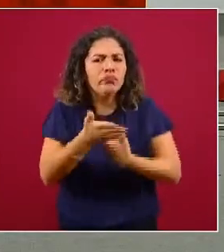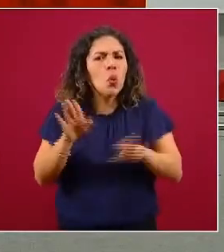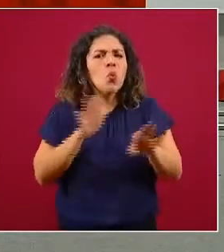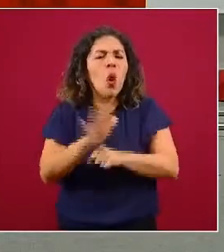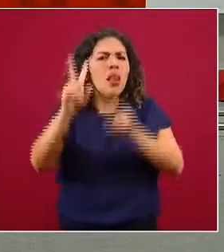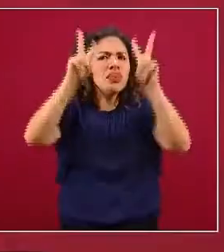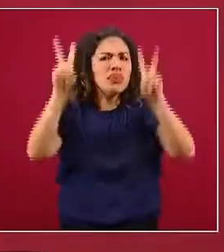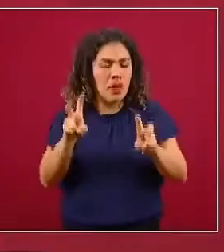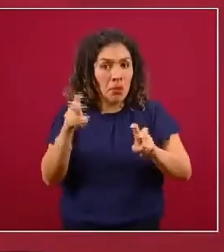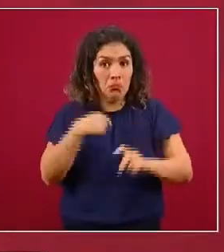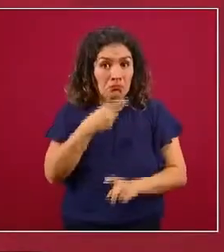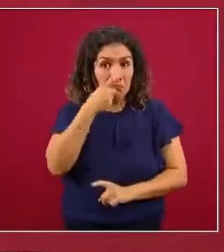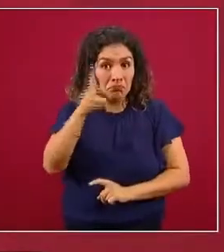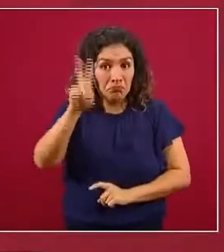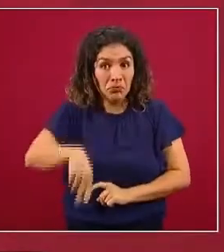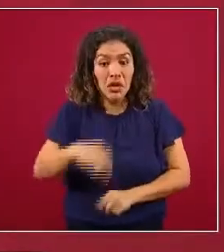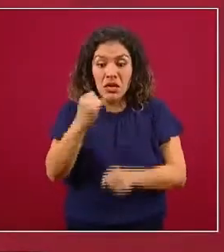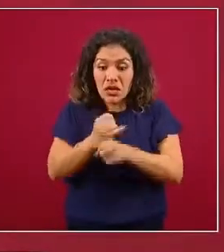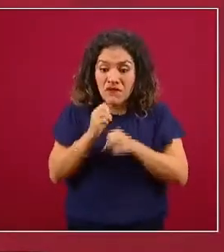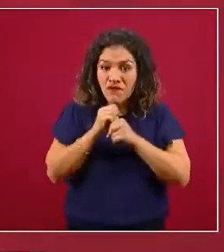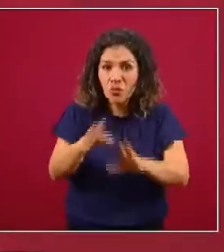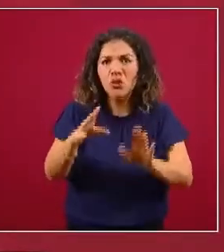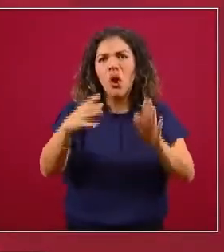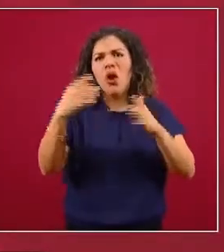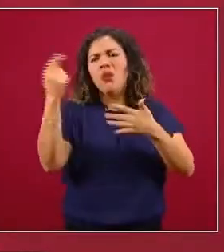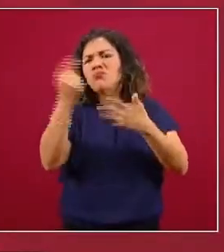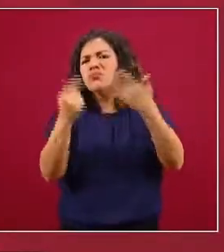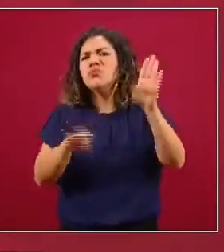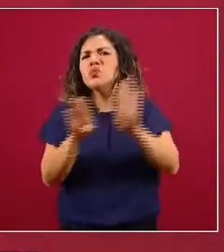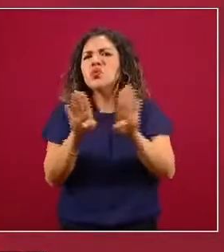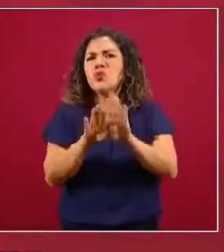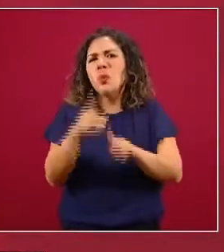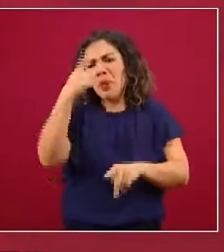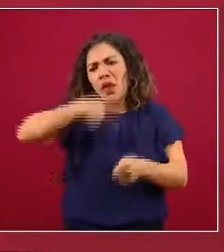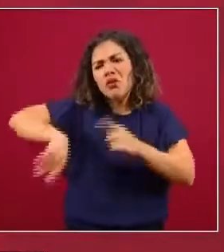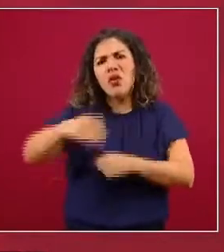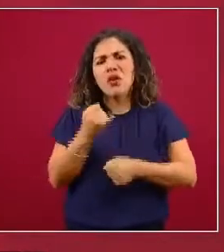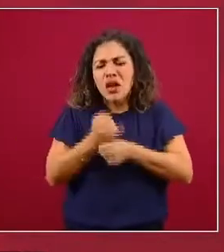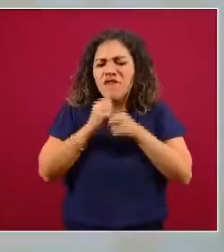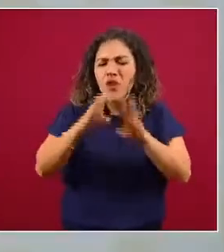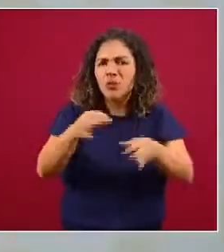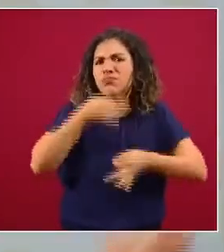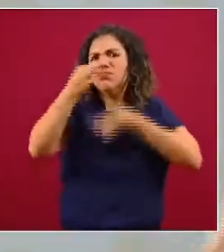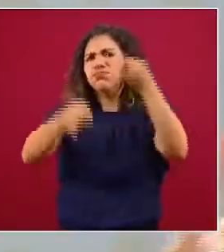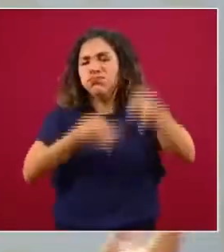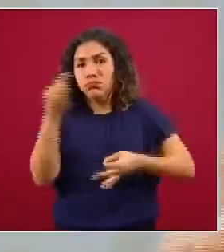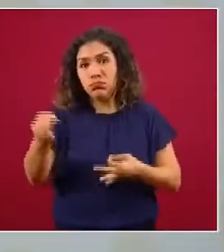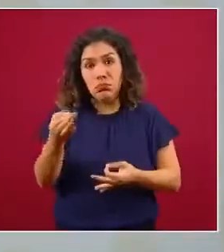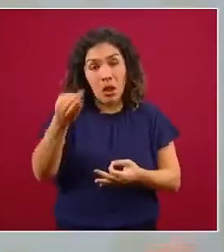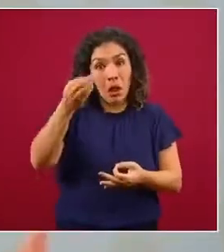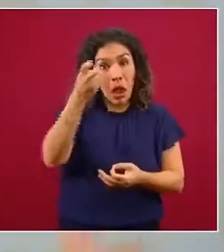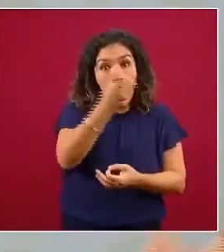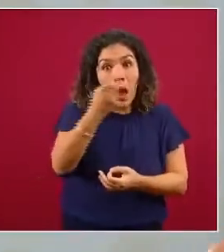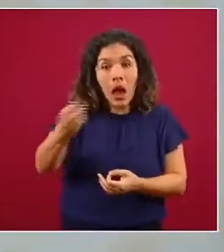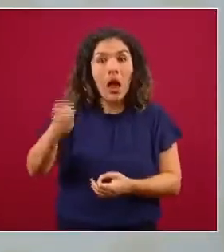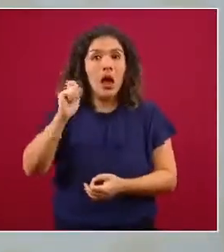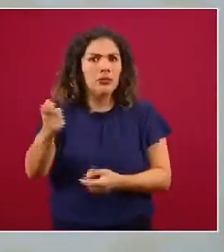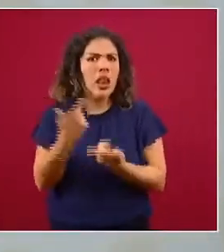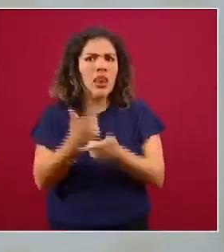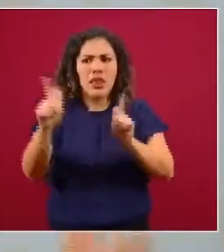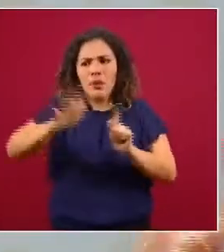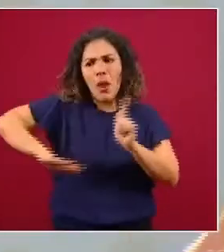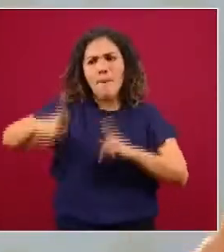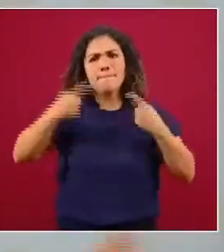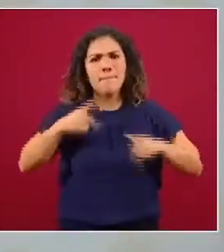hemos dicho, los tableros de datos y todos los mecanismos que tenemos de divulgación de información son un bien público, son para